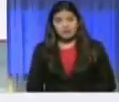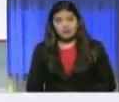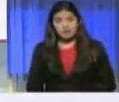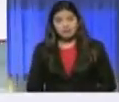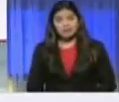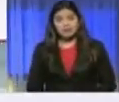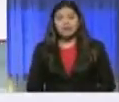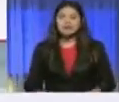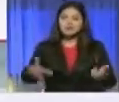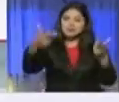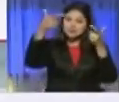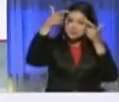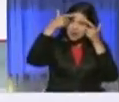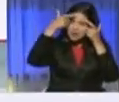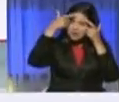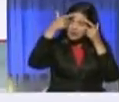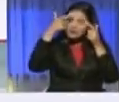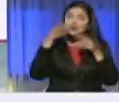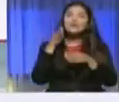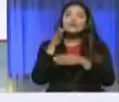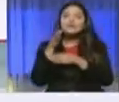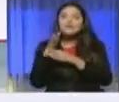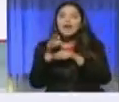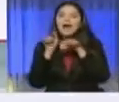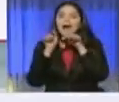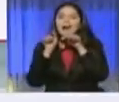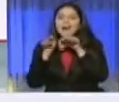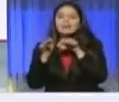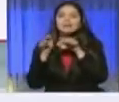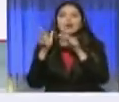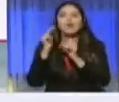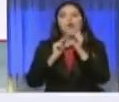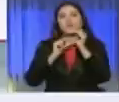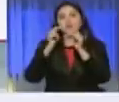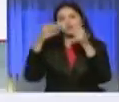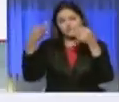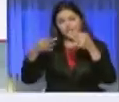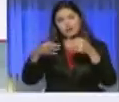Y Hugo Chávez estuvo allí en el centro de la construcción.